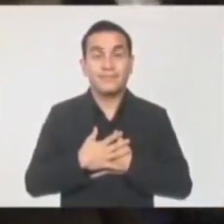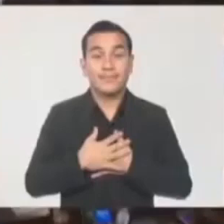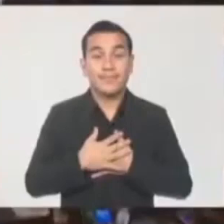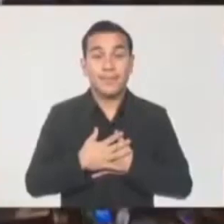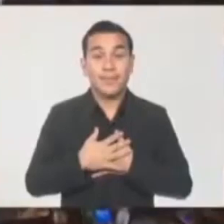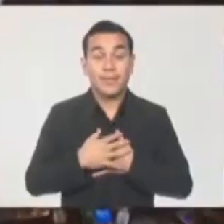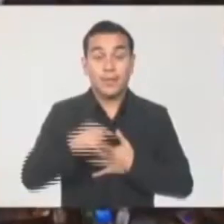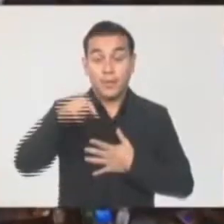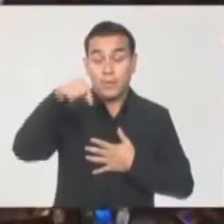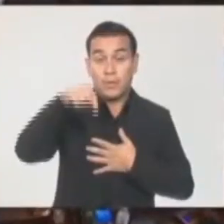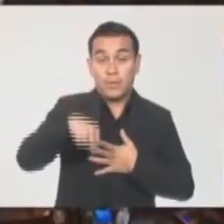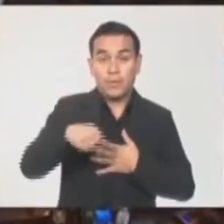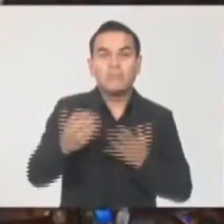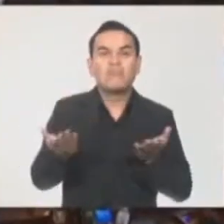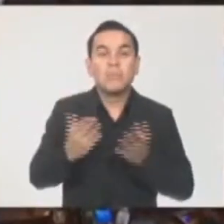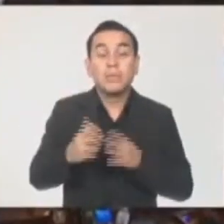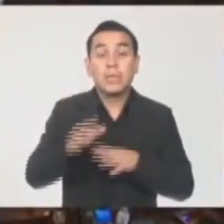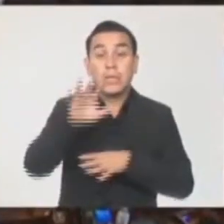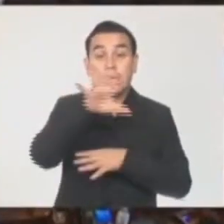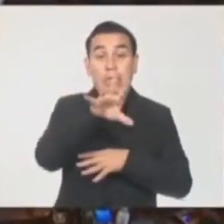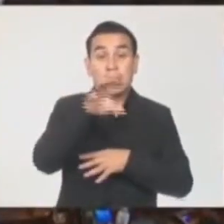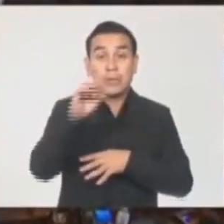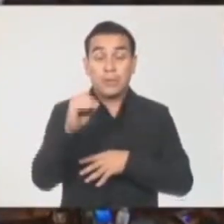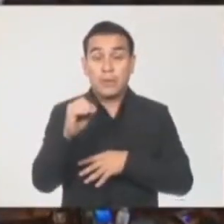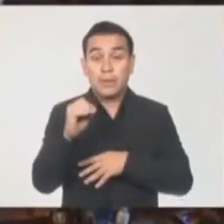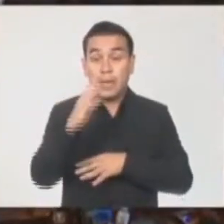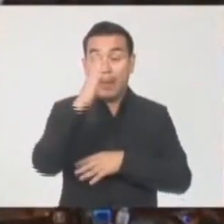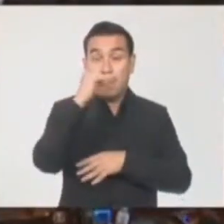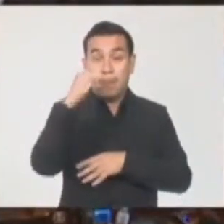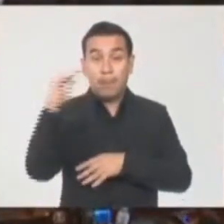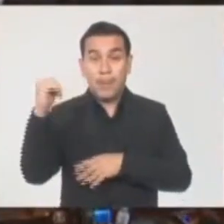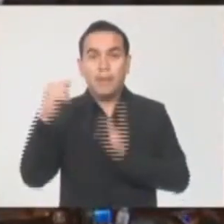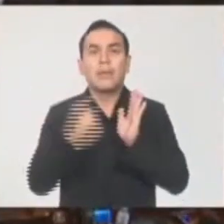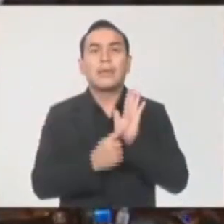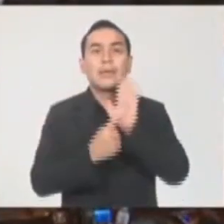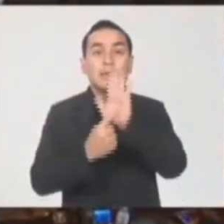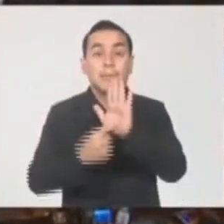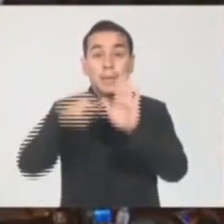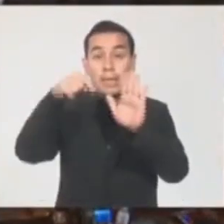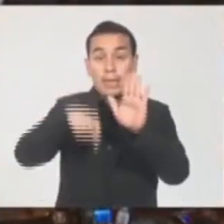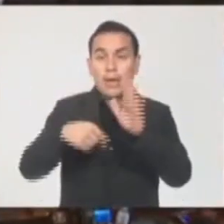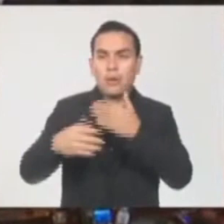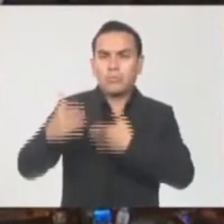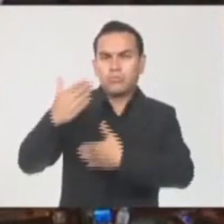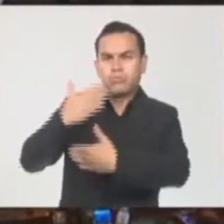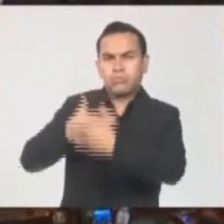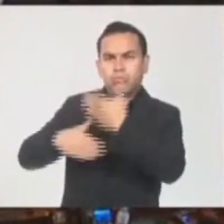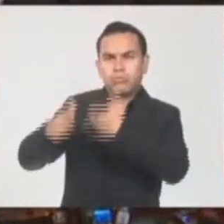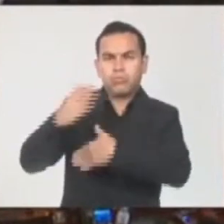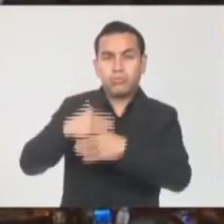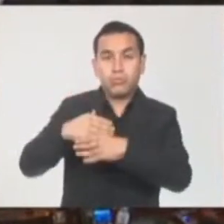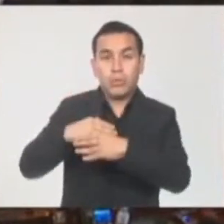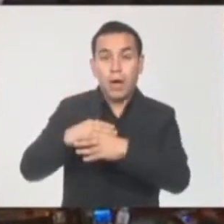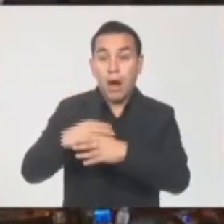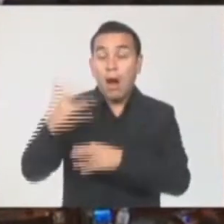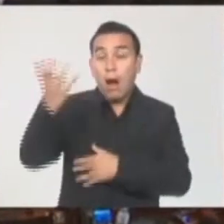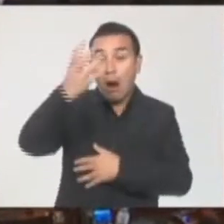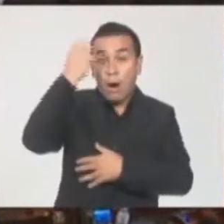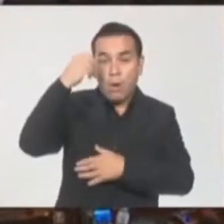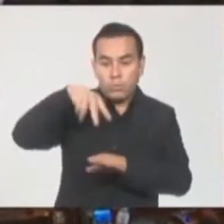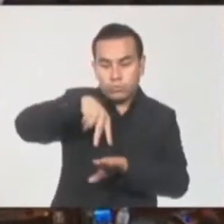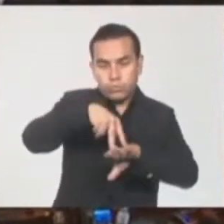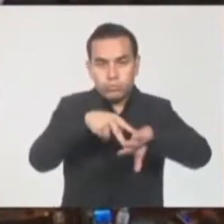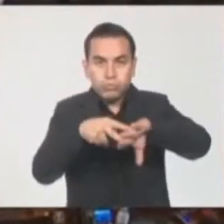Mientras estoy hablando aquí, más de 50 naciones están siendo representadas en nuestras playas por campeones mundiales que surfean